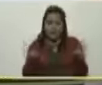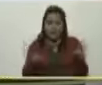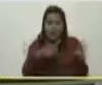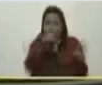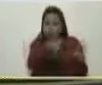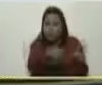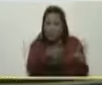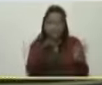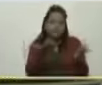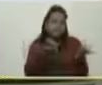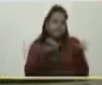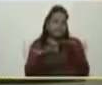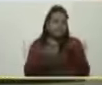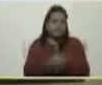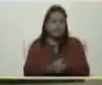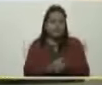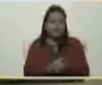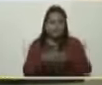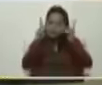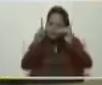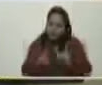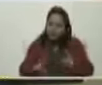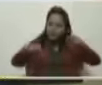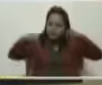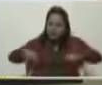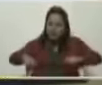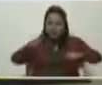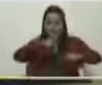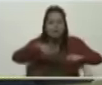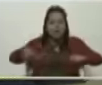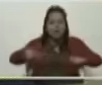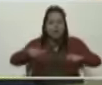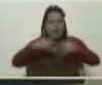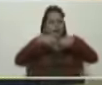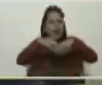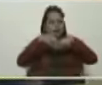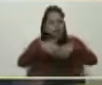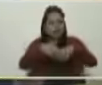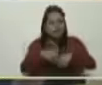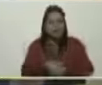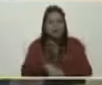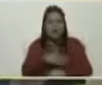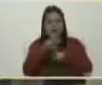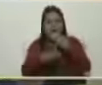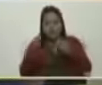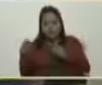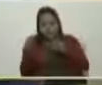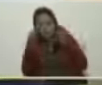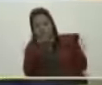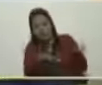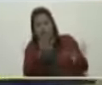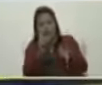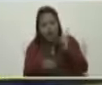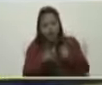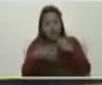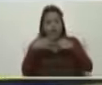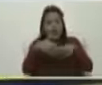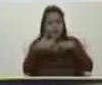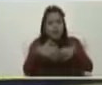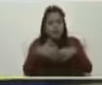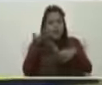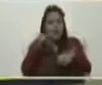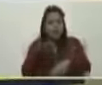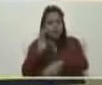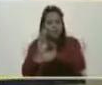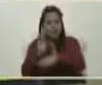la deferencia de sentarse con los empresarios, inclusive hacer devoluciones de algunos bienes que estaban bajo la protección de